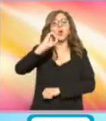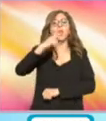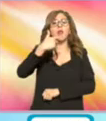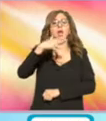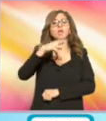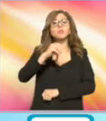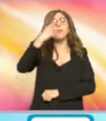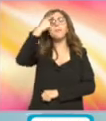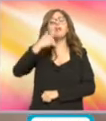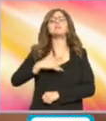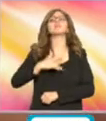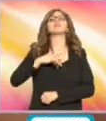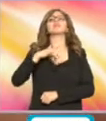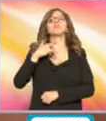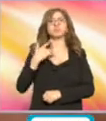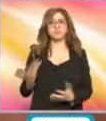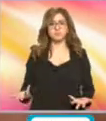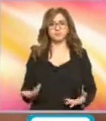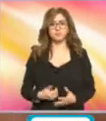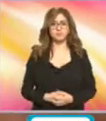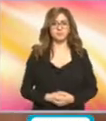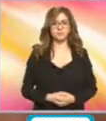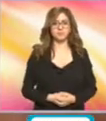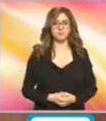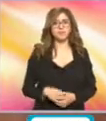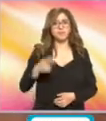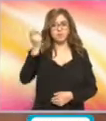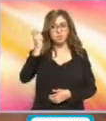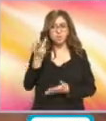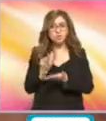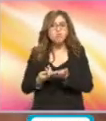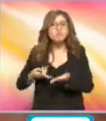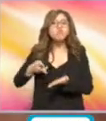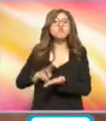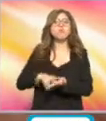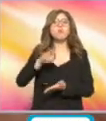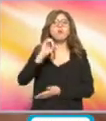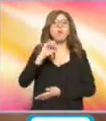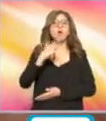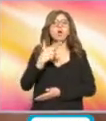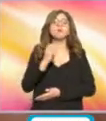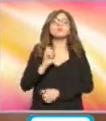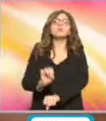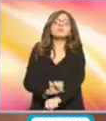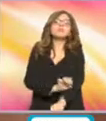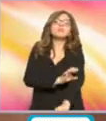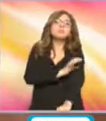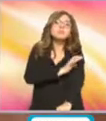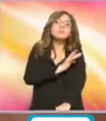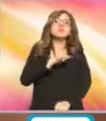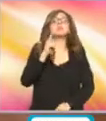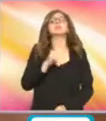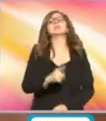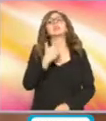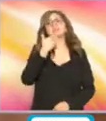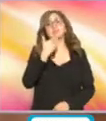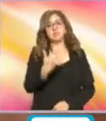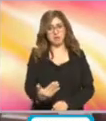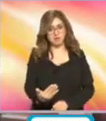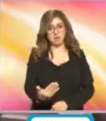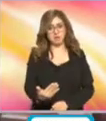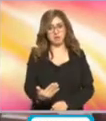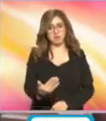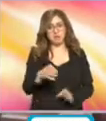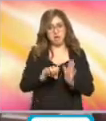Un Totalmente. multiorgasmo, Sí, claro. mejor sería, ¿no? Les conviene. Todavía. Porque es Mejor. conveniente, o sea, para la pareja del hombre multiorgásmico, pues Claro. es